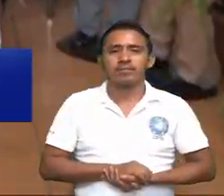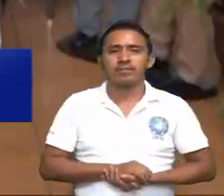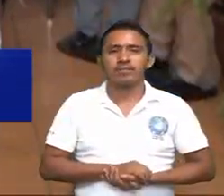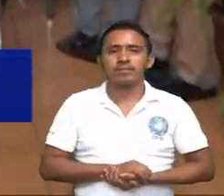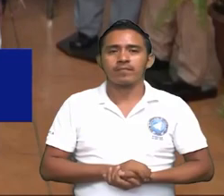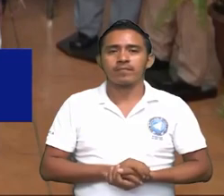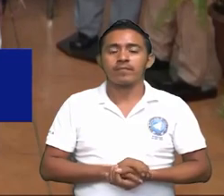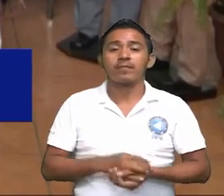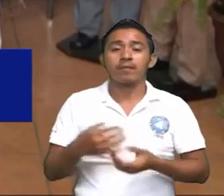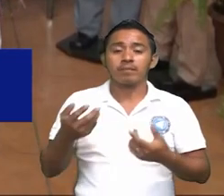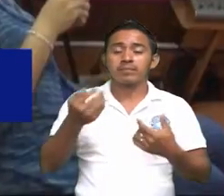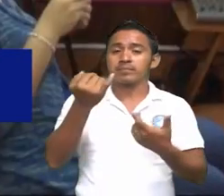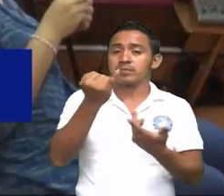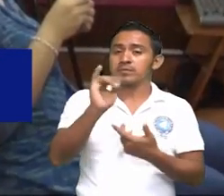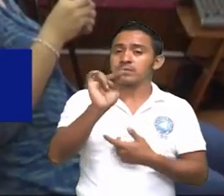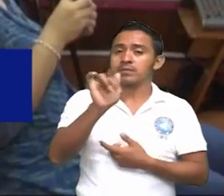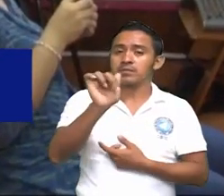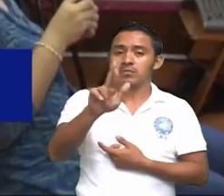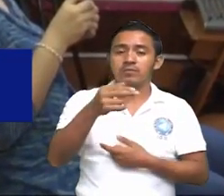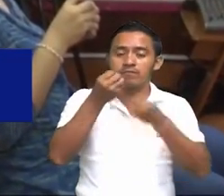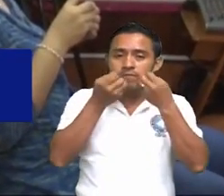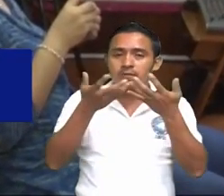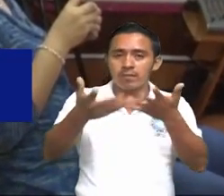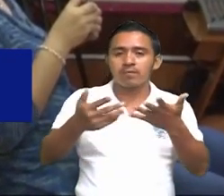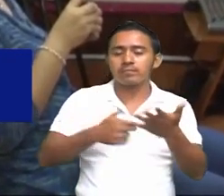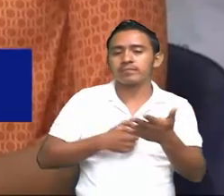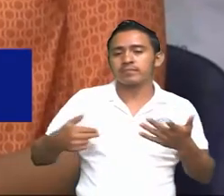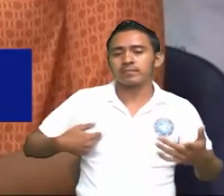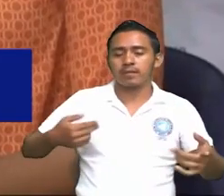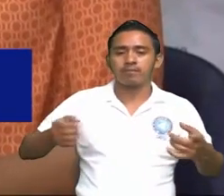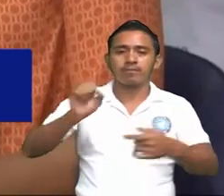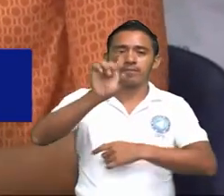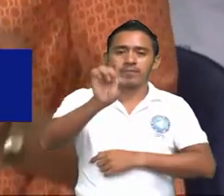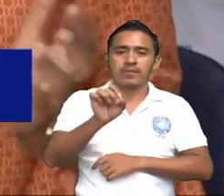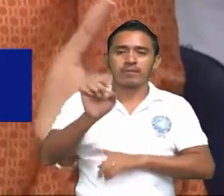Instituto Nicaragüense de Turismo anuncia la realización de la